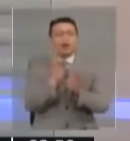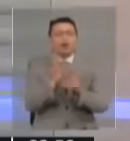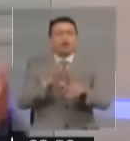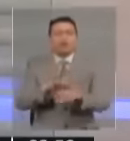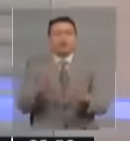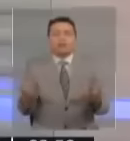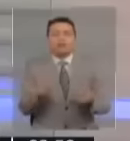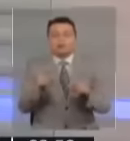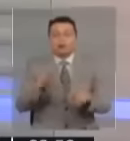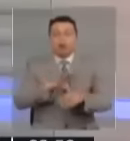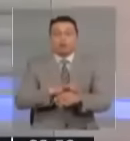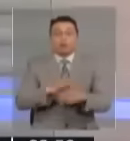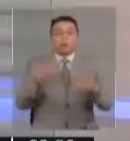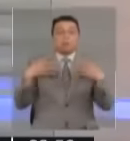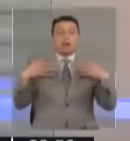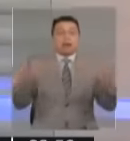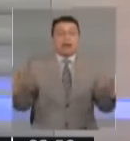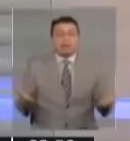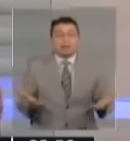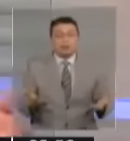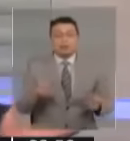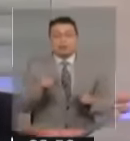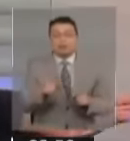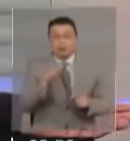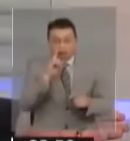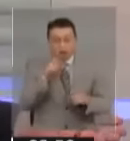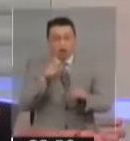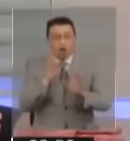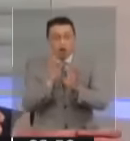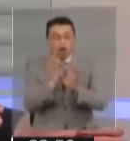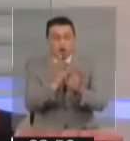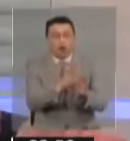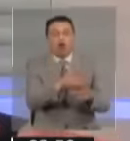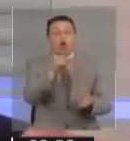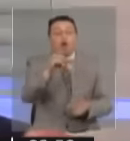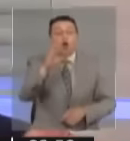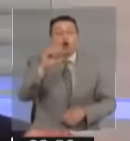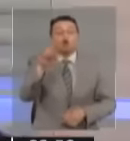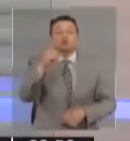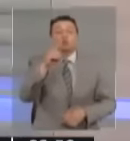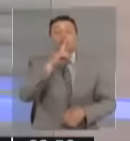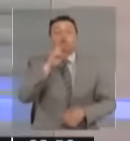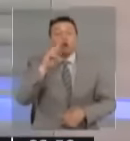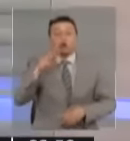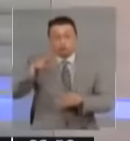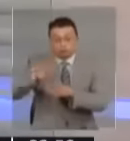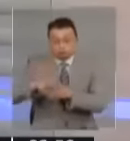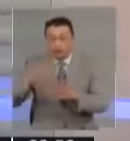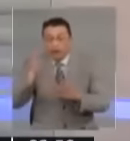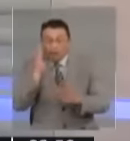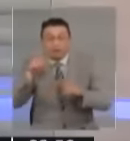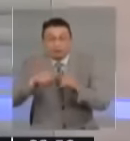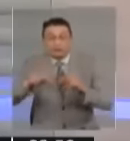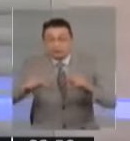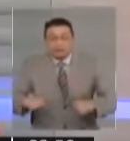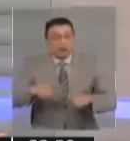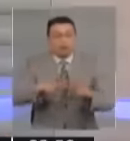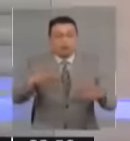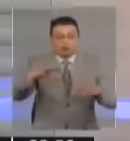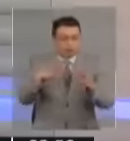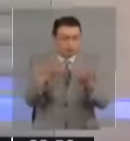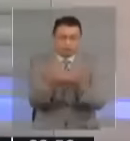Es que el hospital es más grande que un consultorio. Y están en los consultorios, está la gente ahí, no sentada en las camillas, están sentadas en las sillas, los enfermos, está